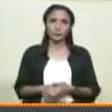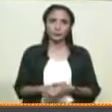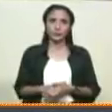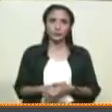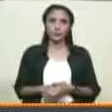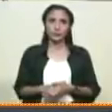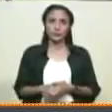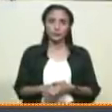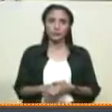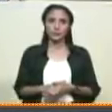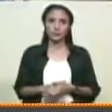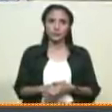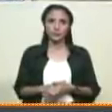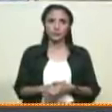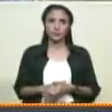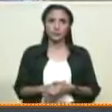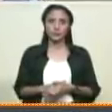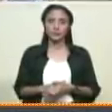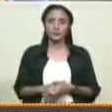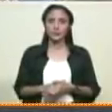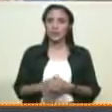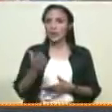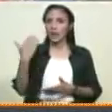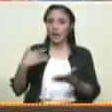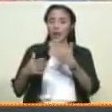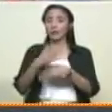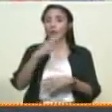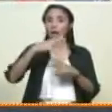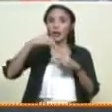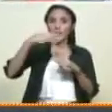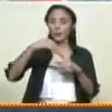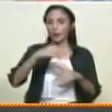siquiera a intervenir en Plaza Altamira